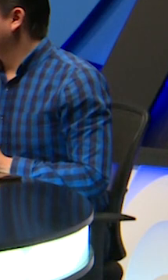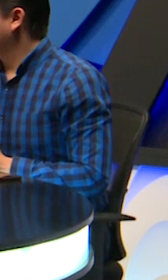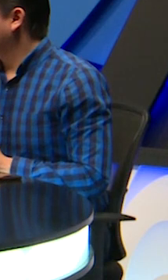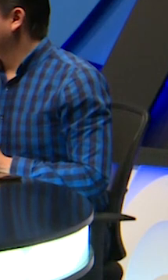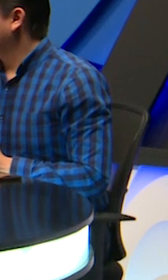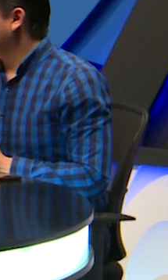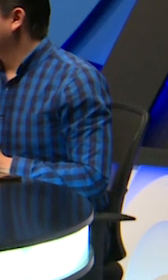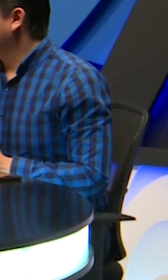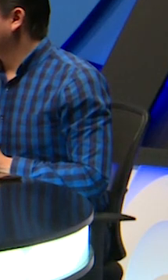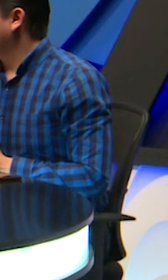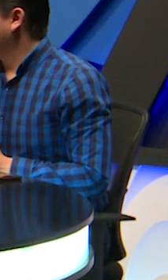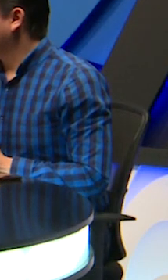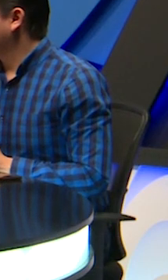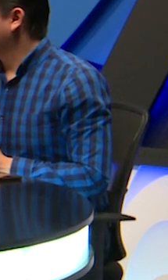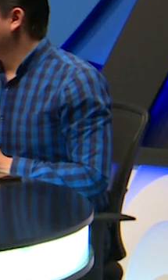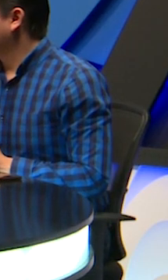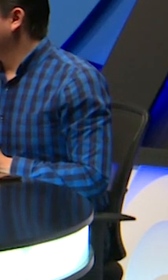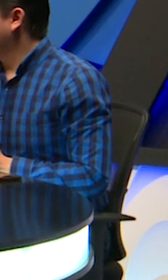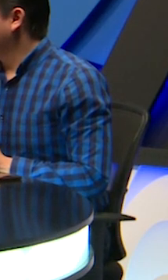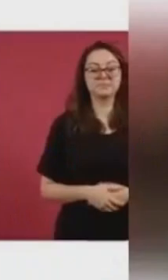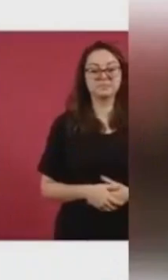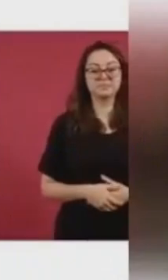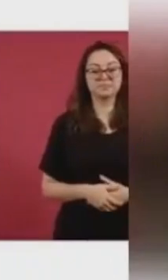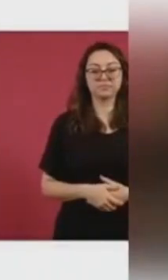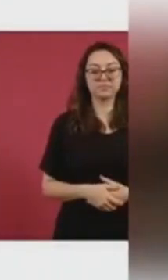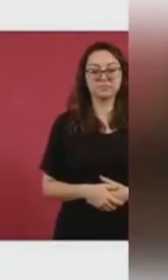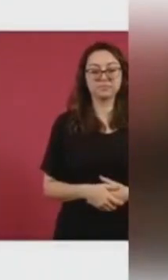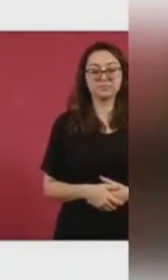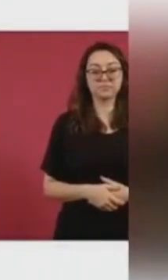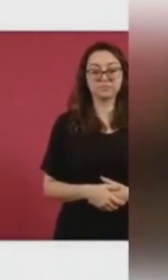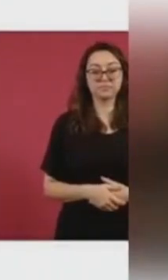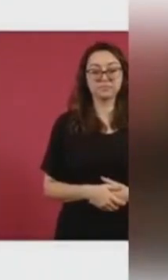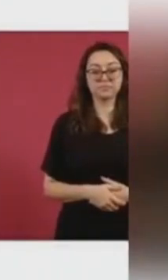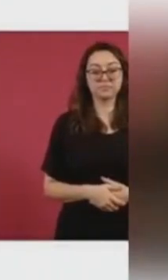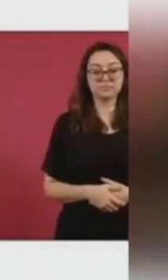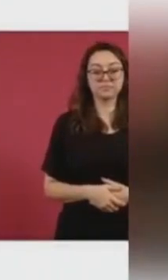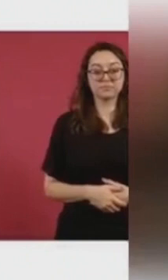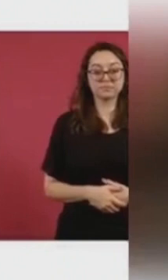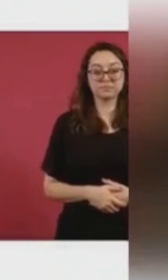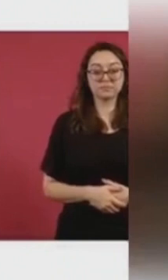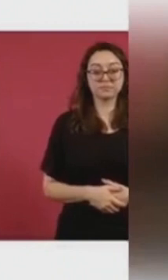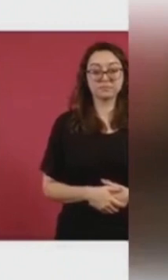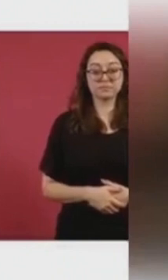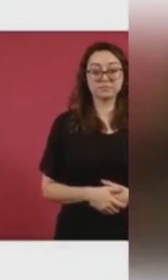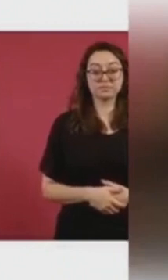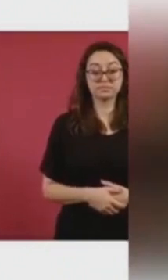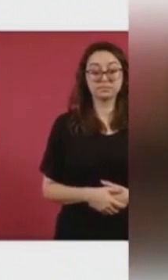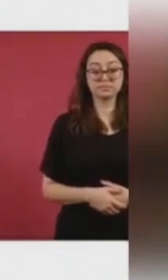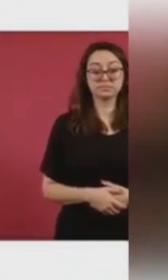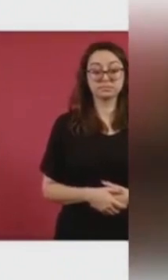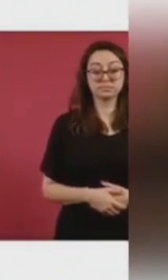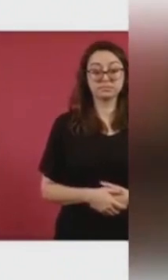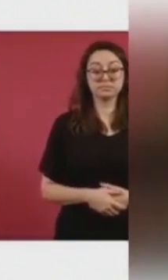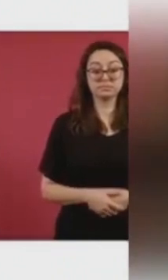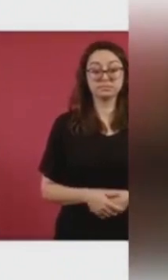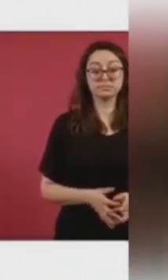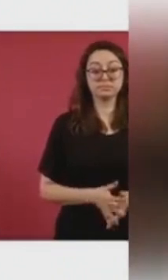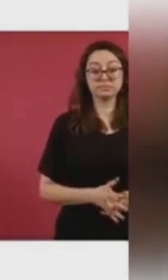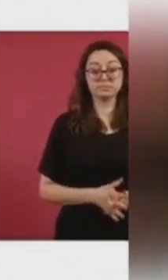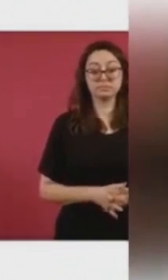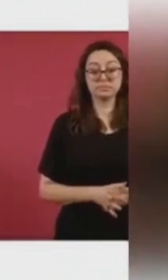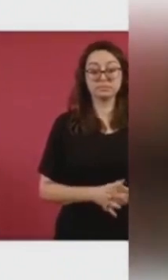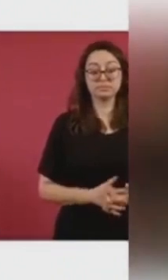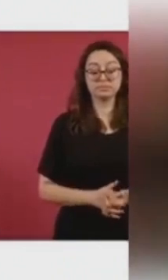de infundir información que no es correcta. Eso va a ser la tónica pero de estas campañas. Aparte, ¿no? El hombre más rico